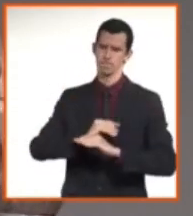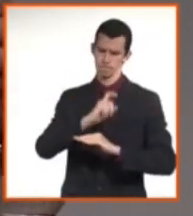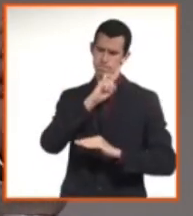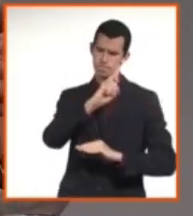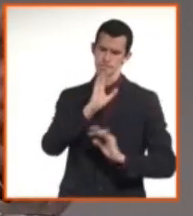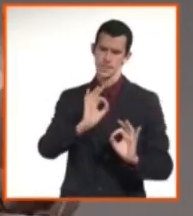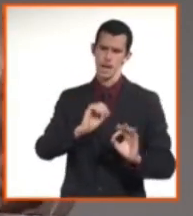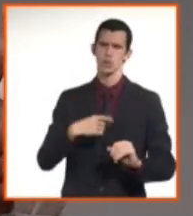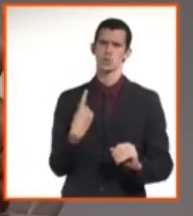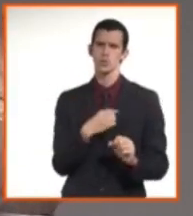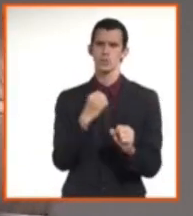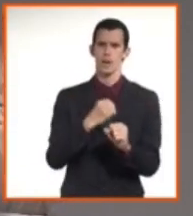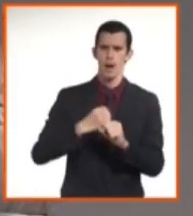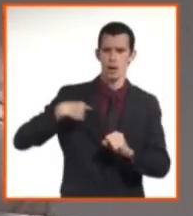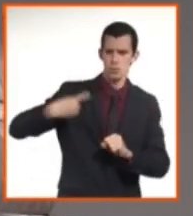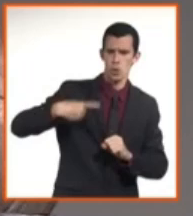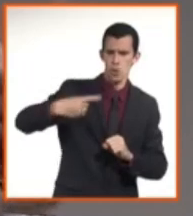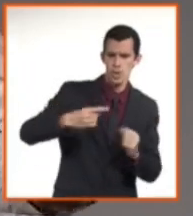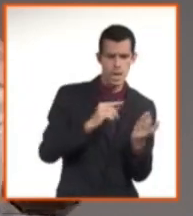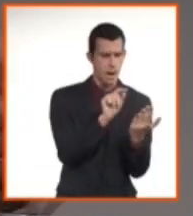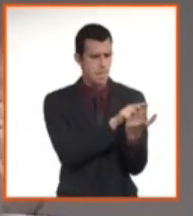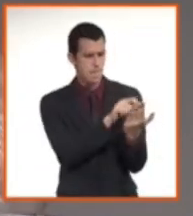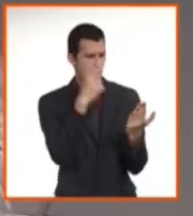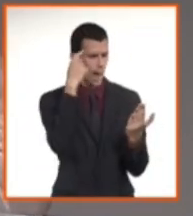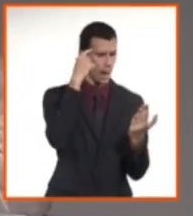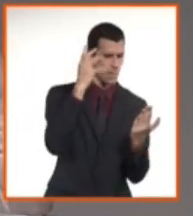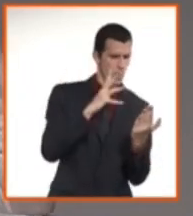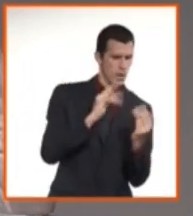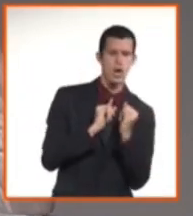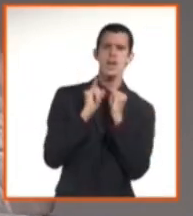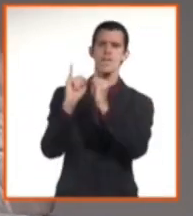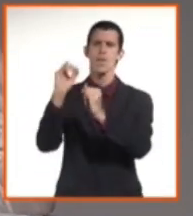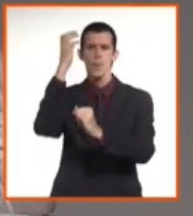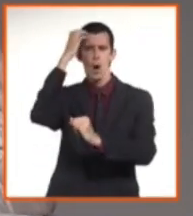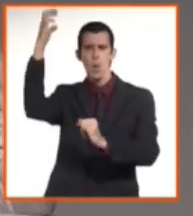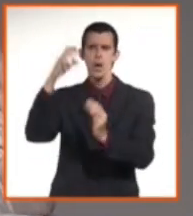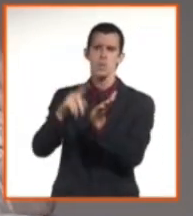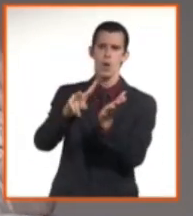queda, principalmente en este tipo de averías que ocurre, después de